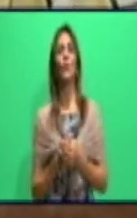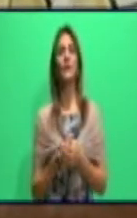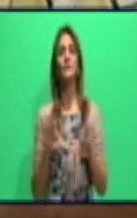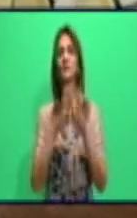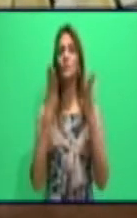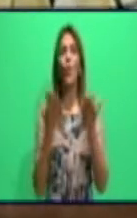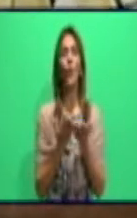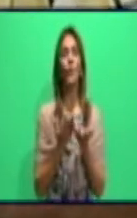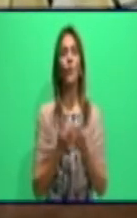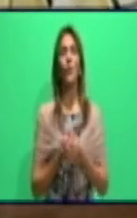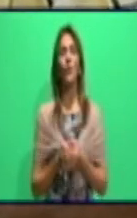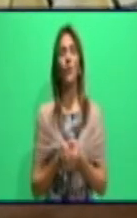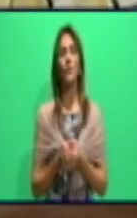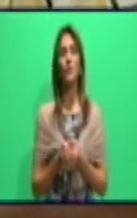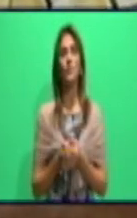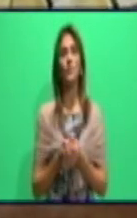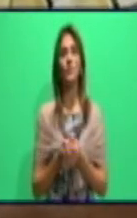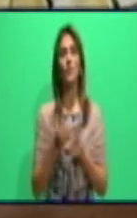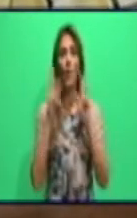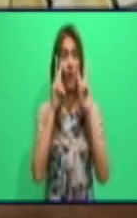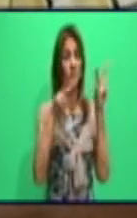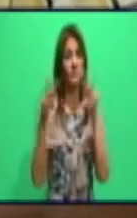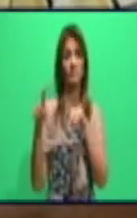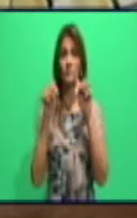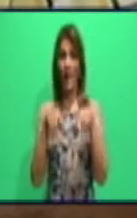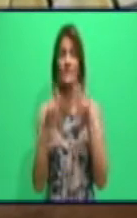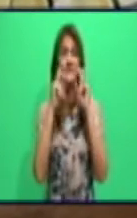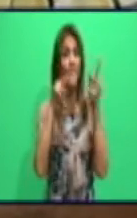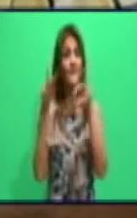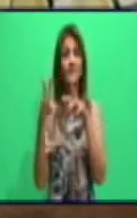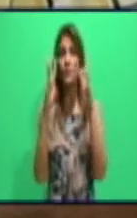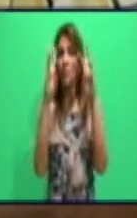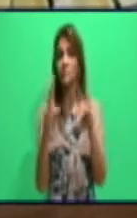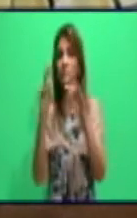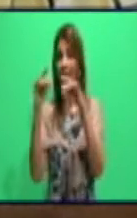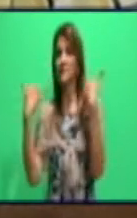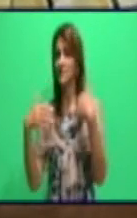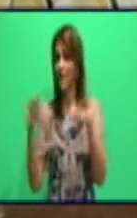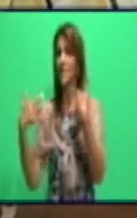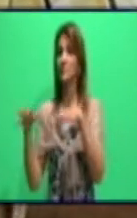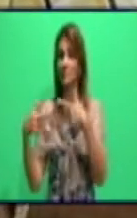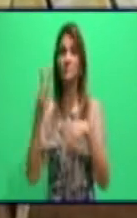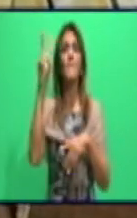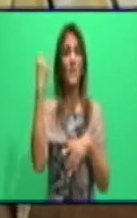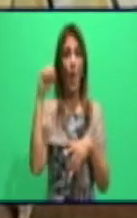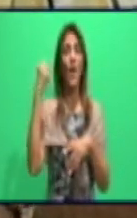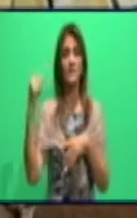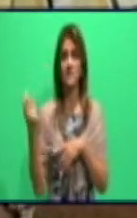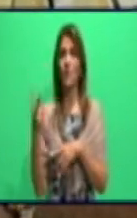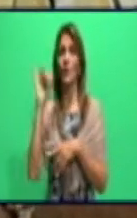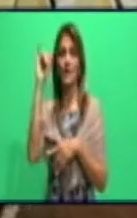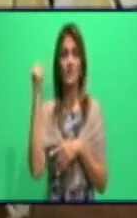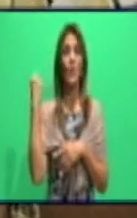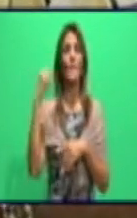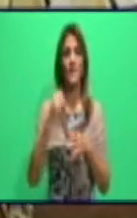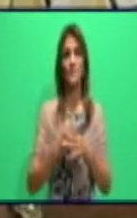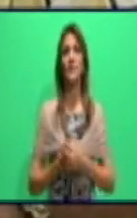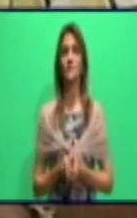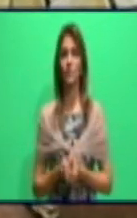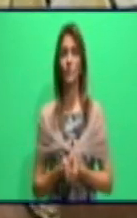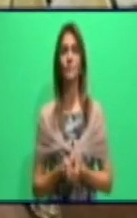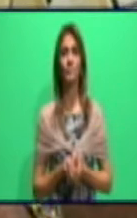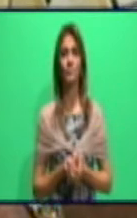precios y en este caso tenemos un número importante de oraciones de precios especulativos y abusivos que vamos a hacer alusión a los diferentes